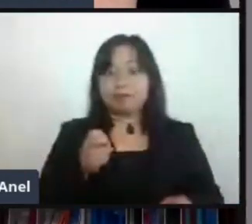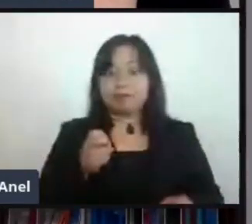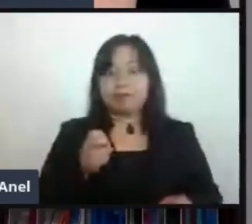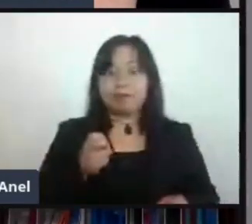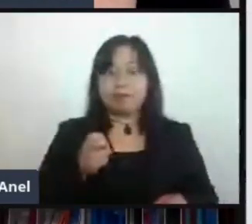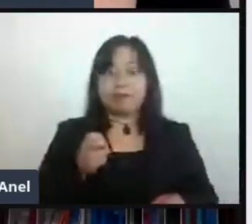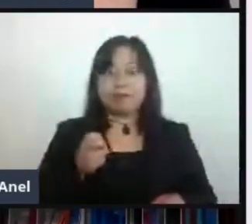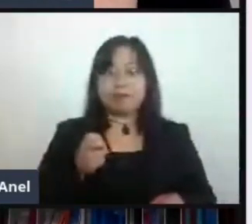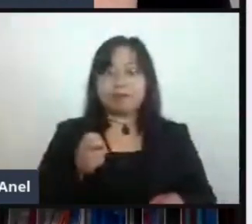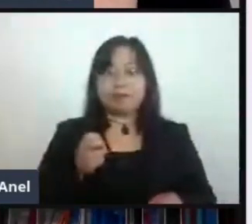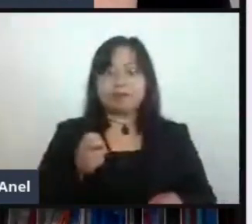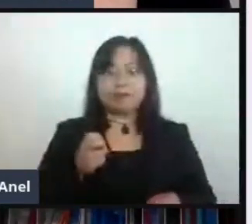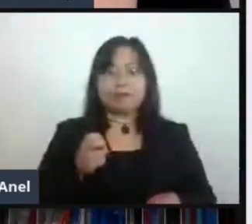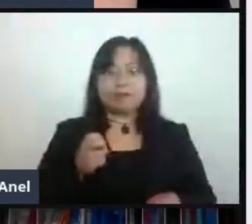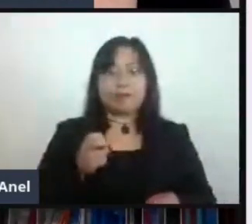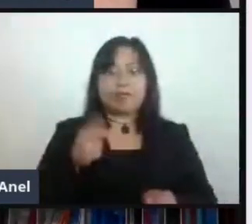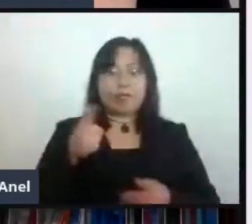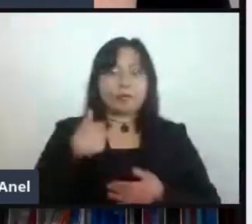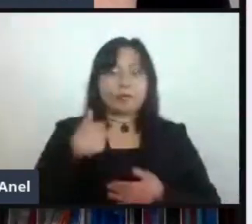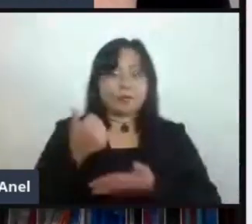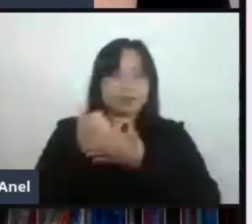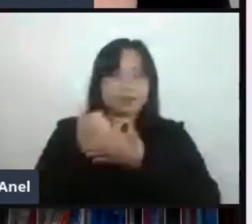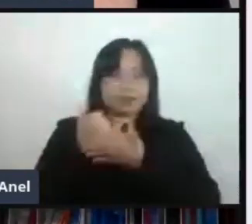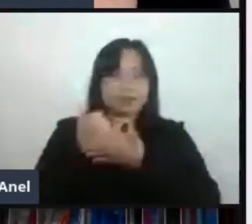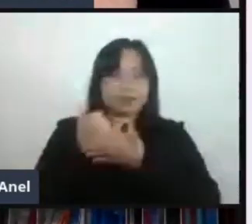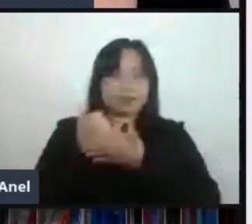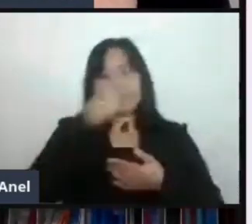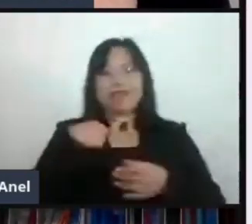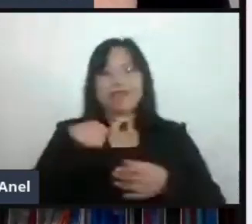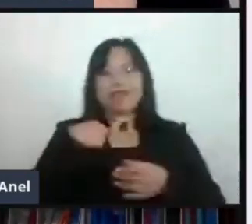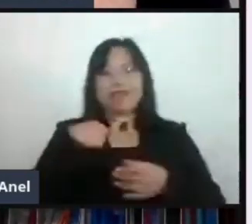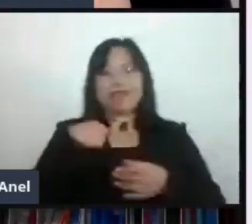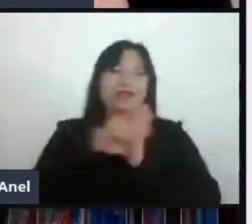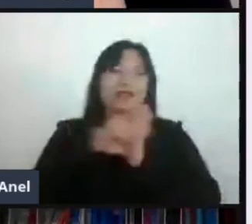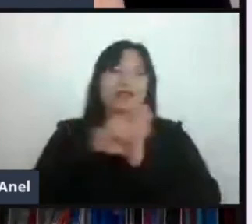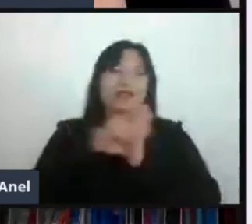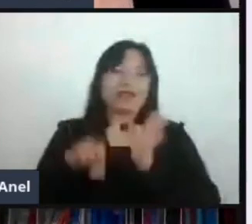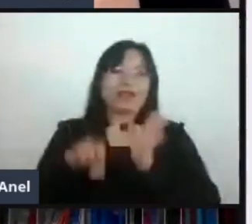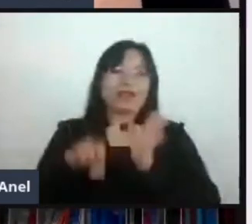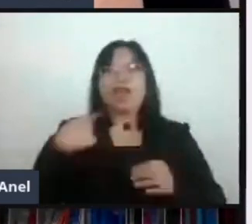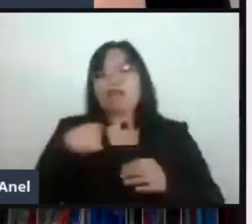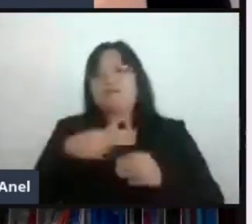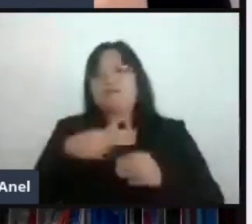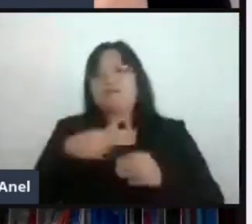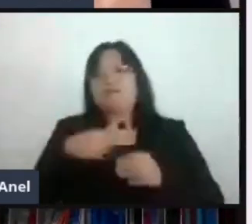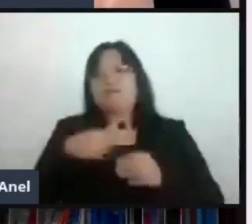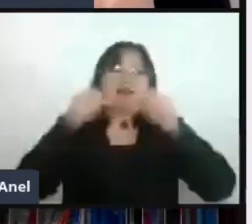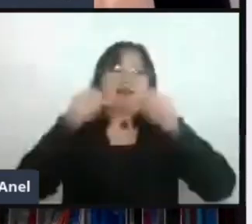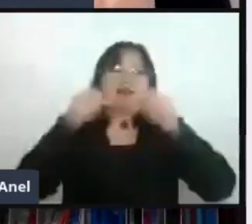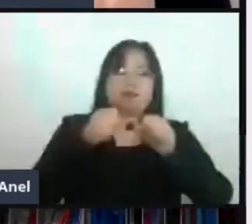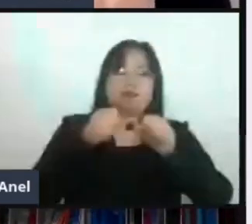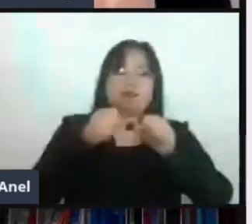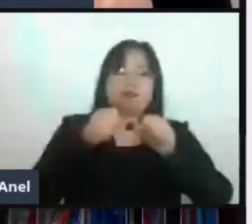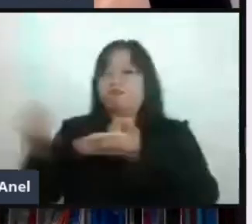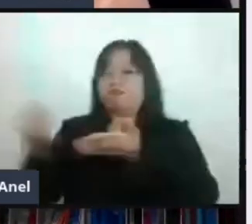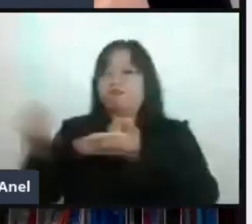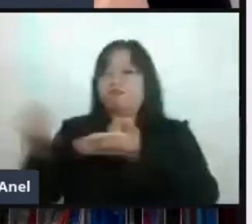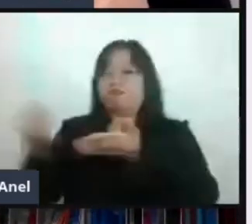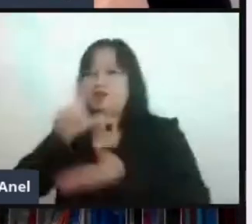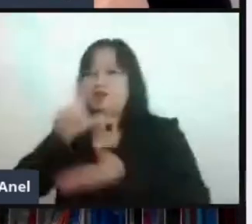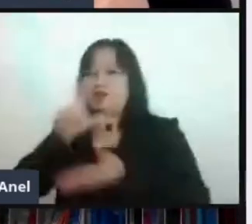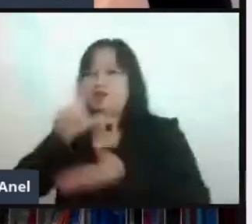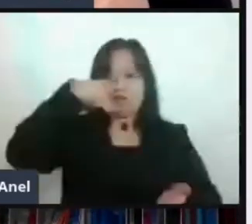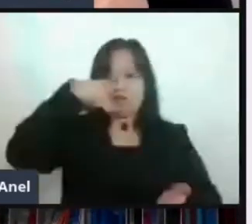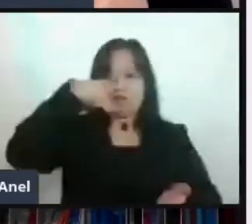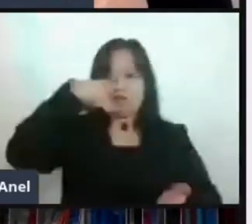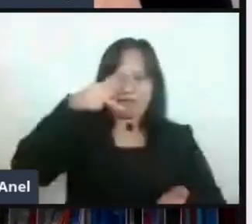yo puedo ponerlo también en mi Classroom, por ejemplo, puedo ponerlo en mi Classroom y poner únicamente el link, ¿sí? Pero